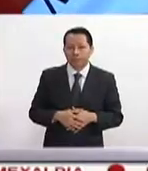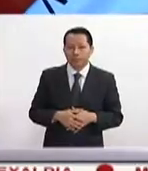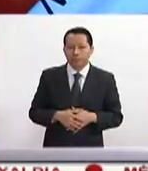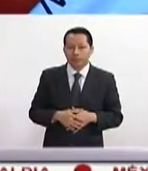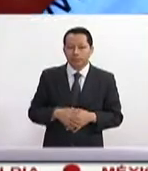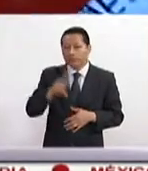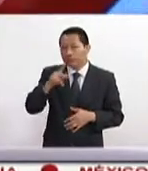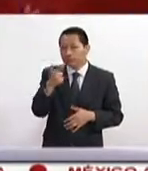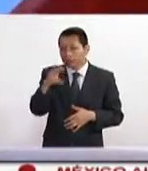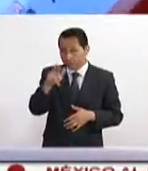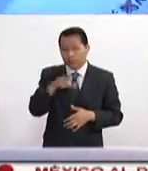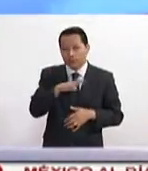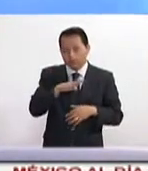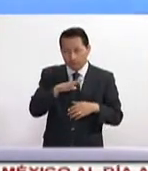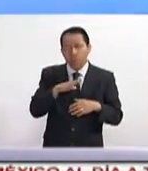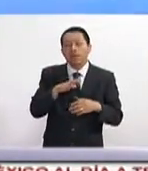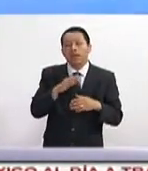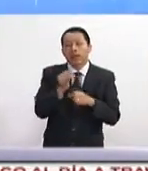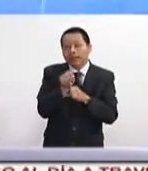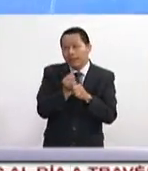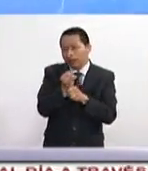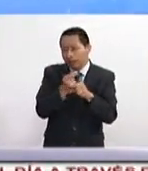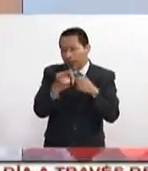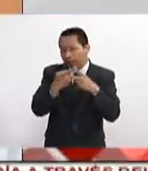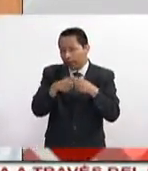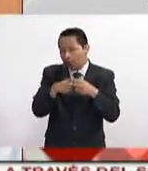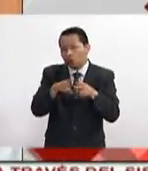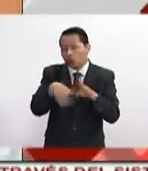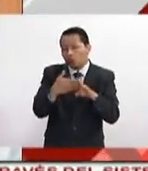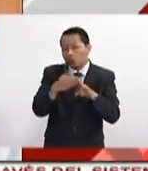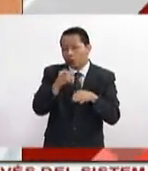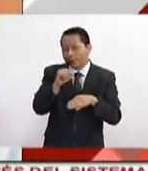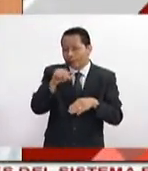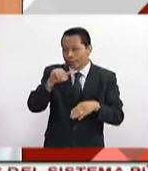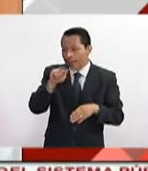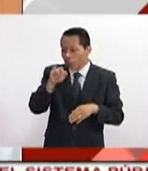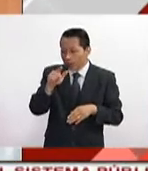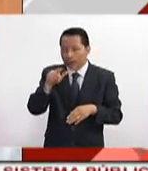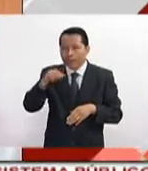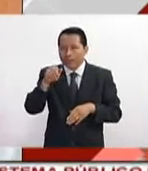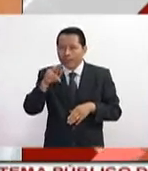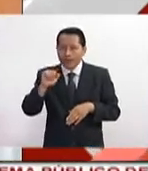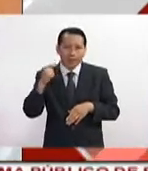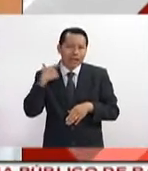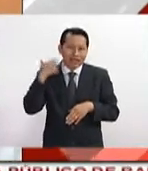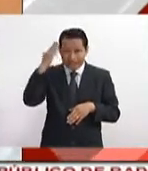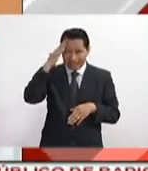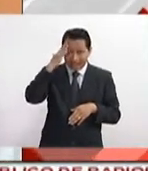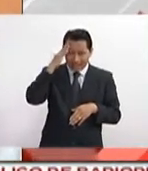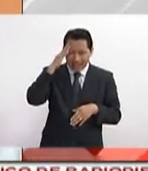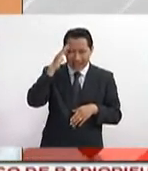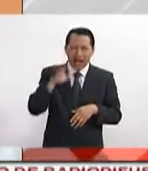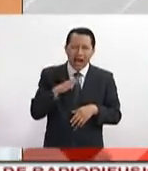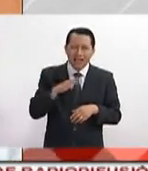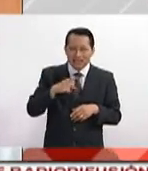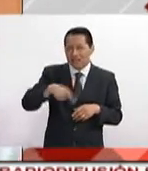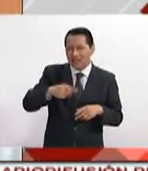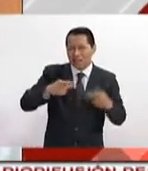Así es, y la PGR abrió una carpeta de investigación en contra de José Manuel Mireles, ex líder de las autodefensas en la